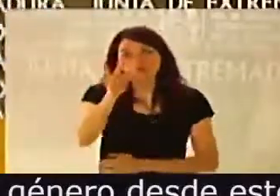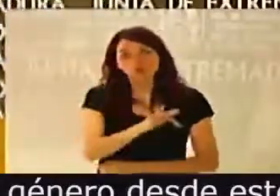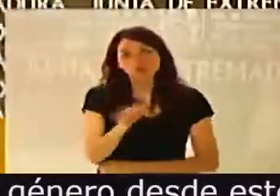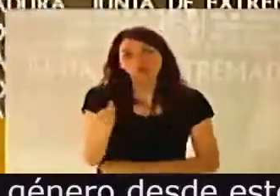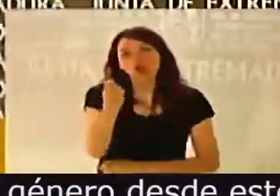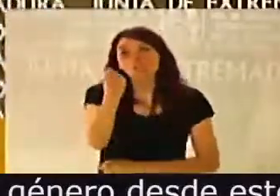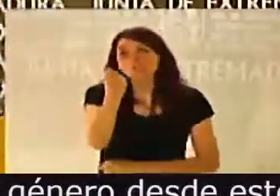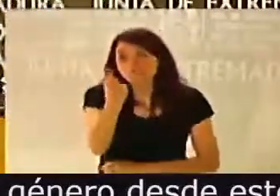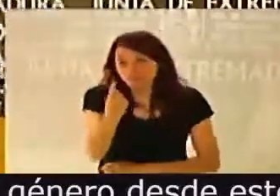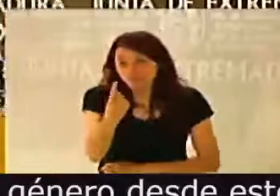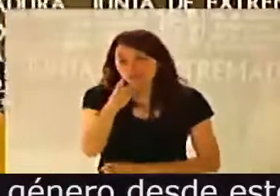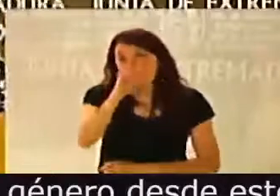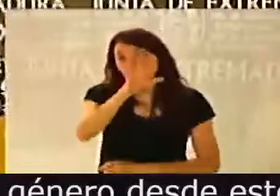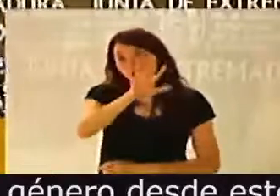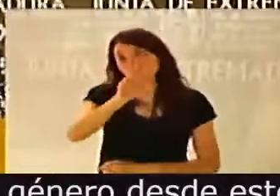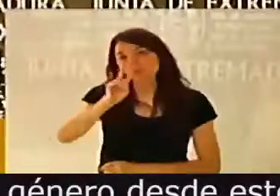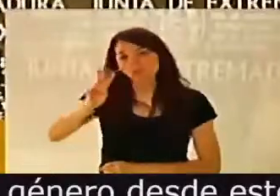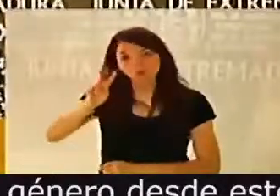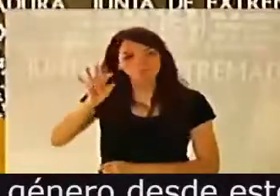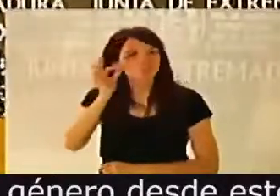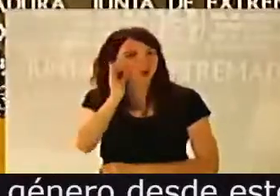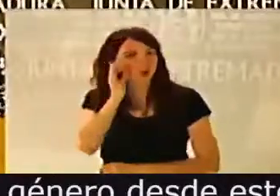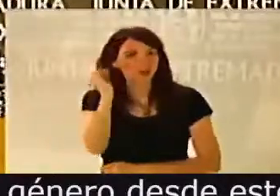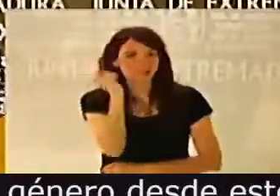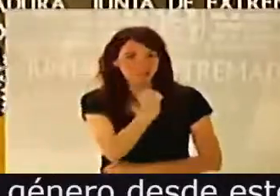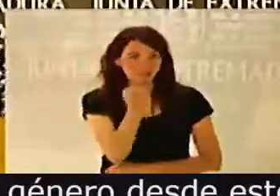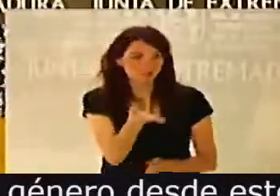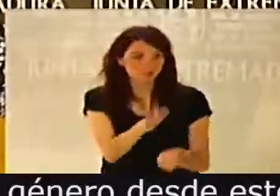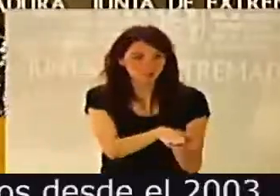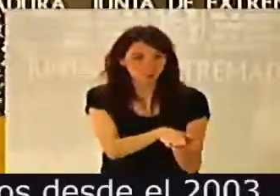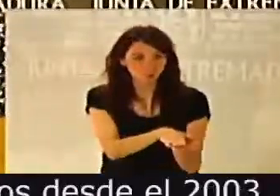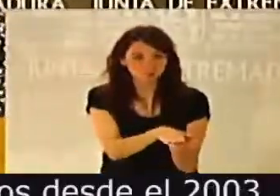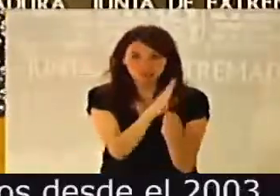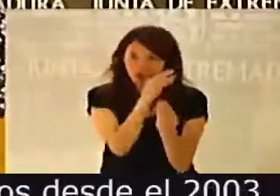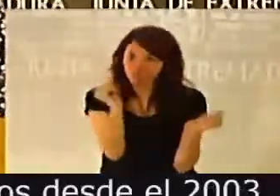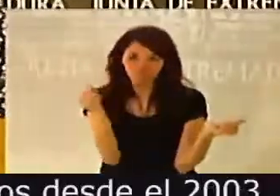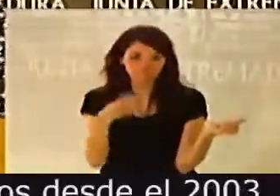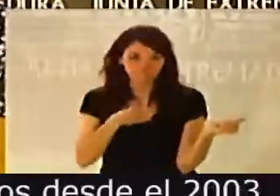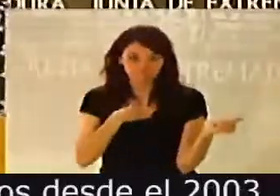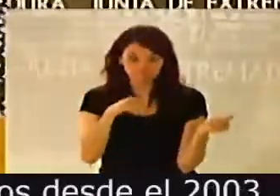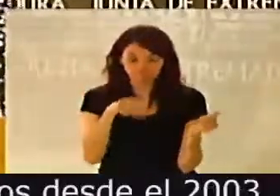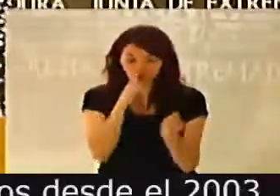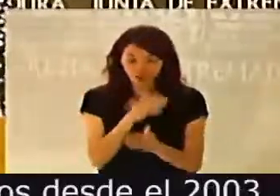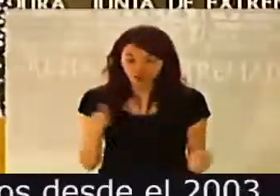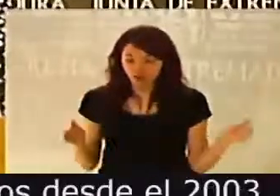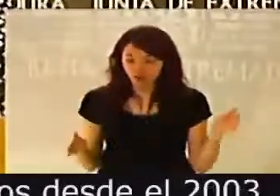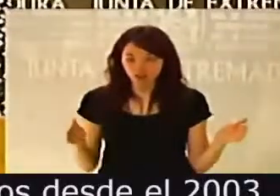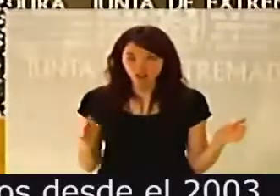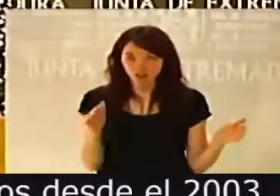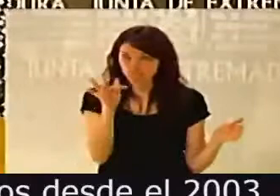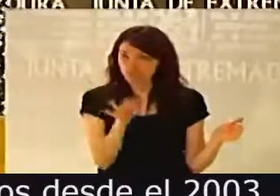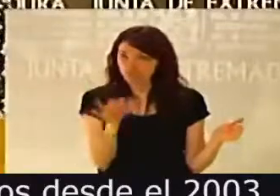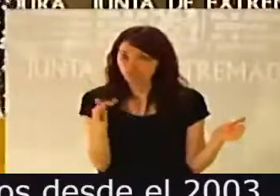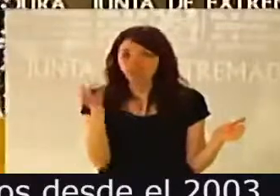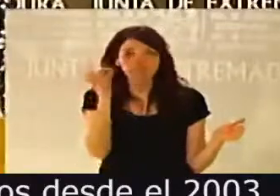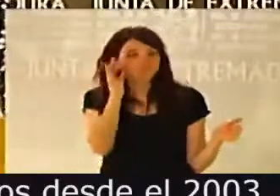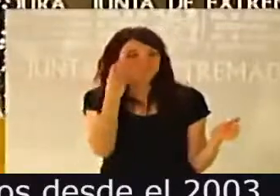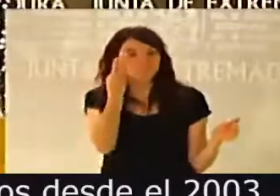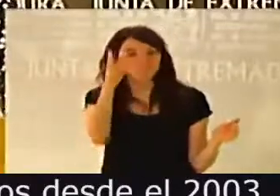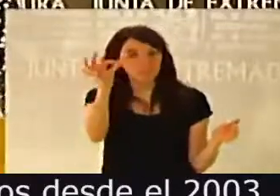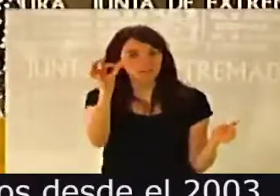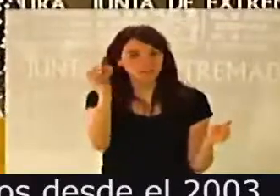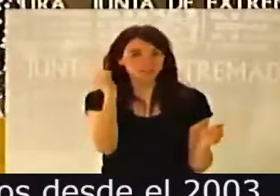asesinadas. No puedo obviar que en lo que va de año 2020 son 20 las mujeres